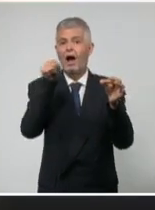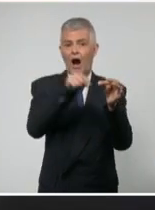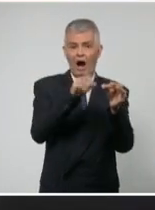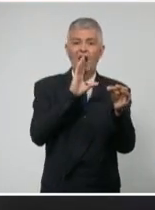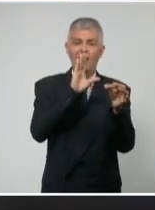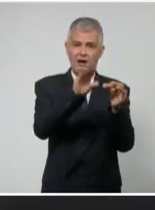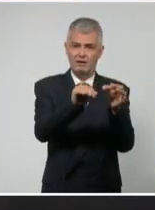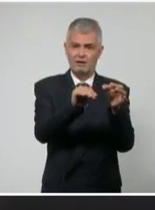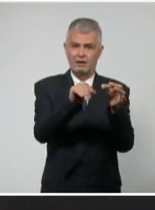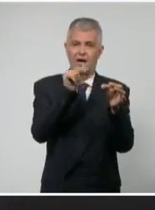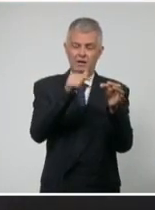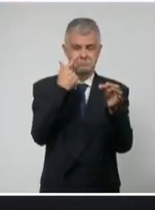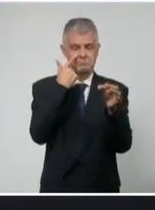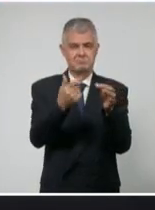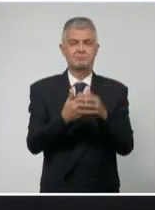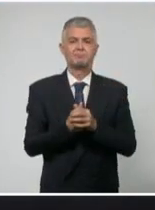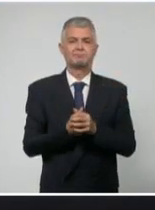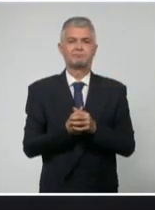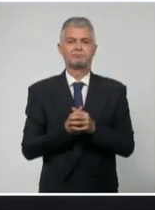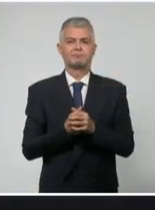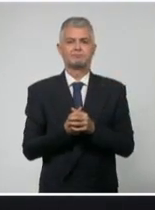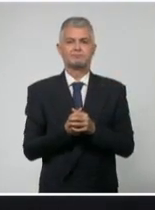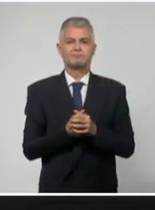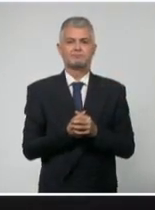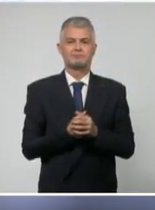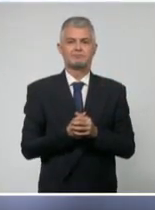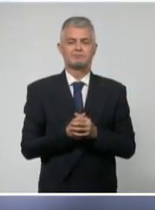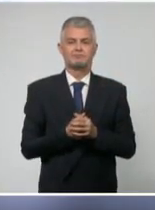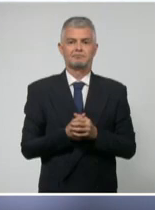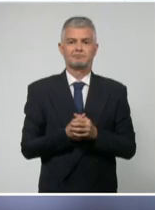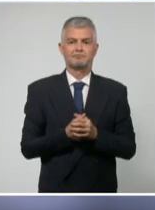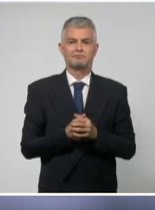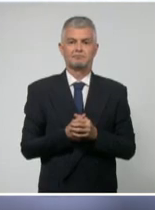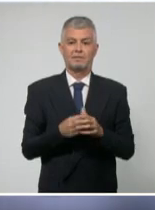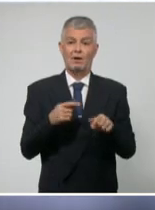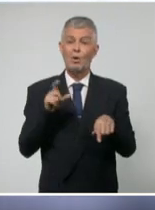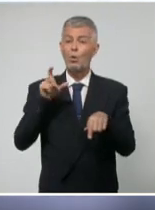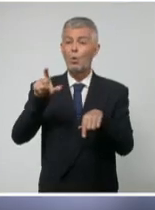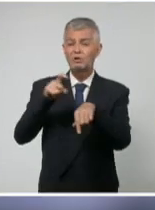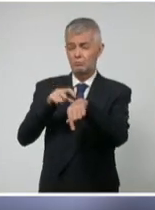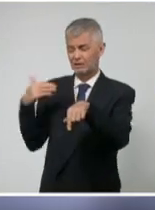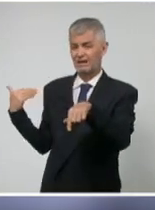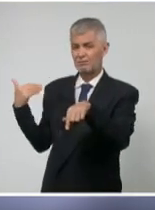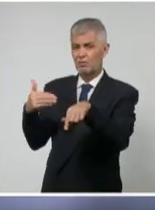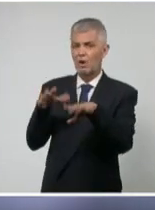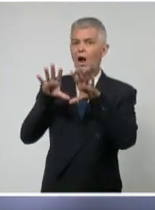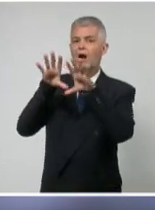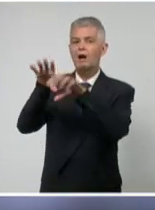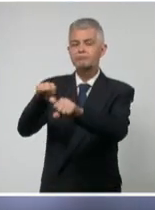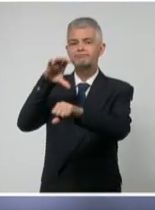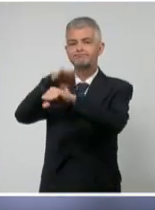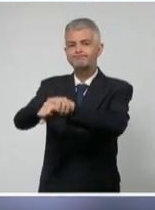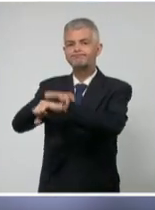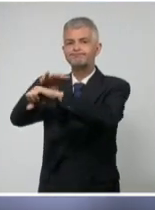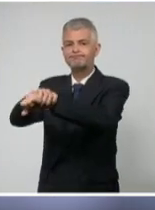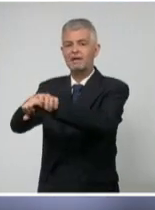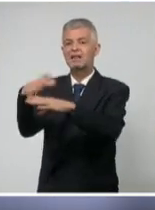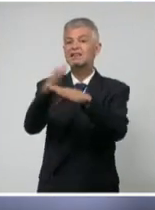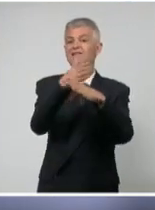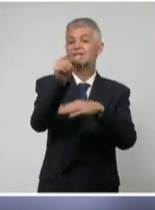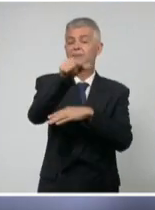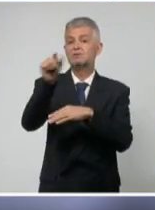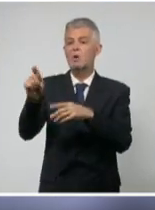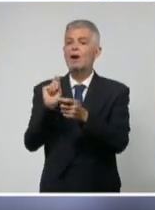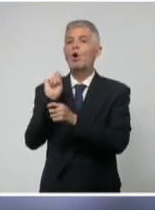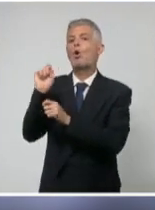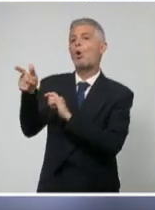Punto 1235. Incorrecto, positivo. En los últimos tiempos se le ha dado captura a varios ciudadanos que se dedican a la